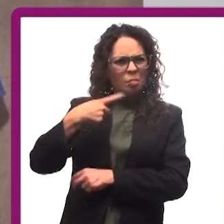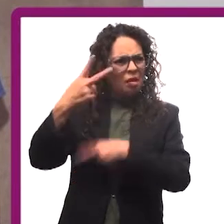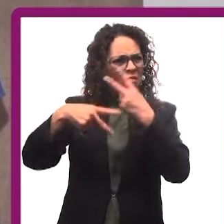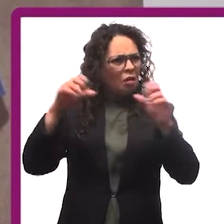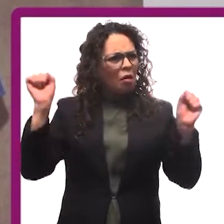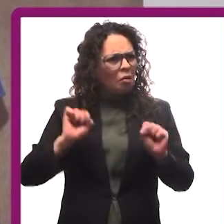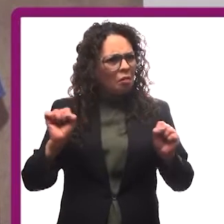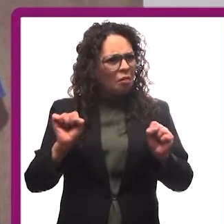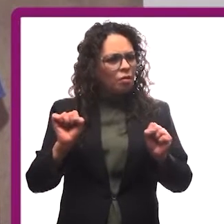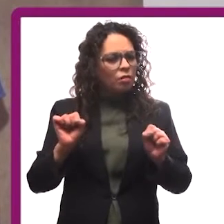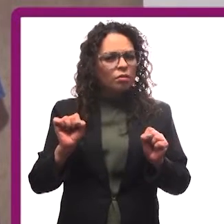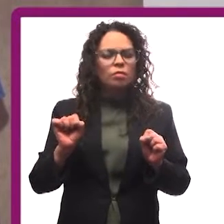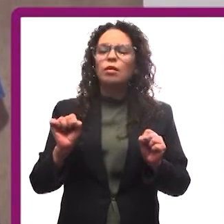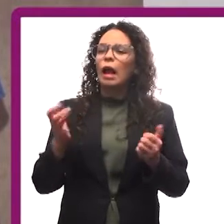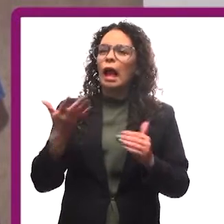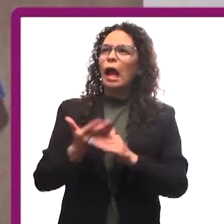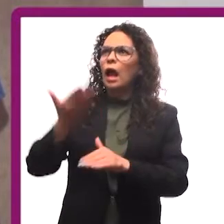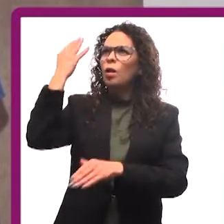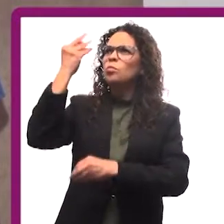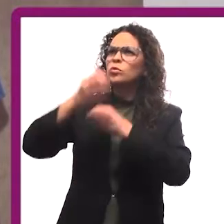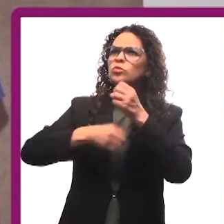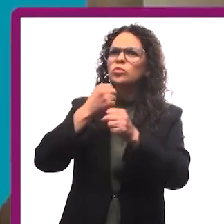hace muchos años?